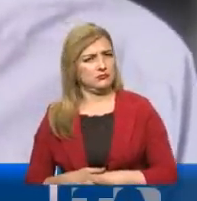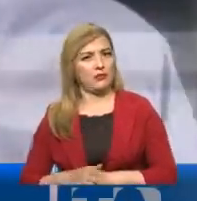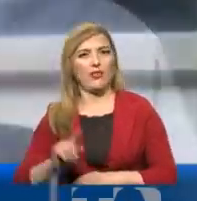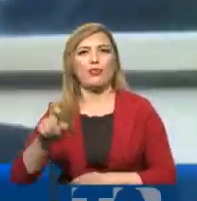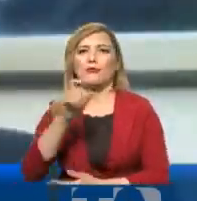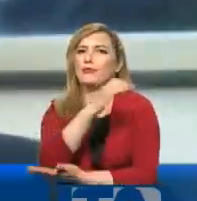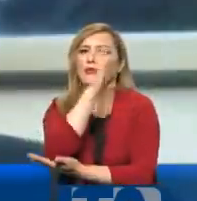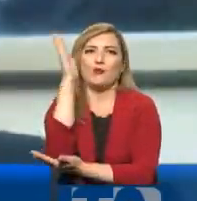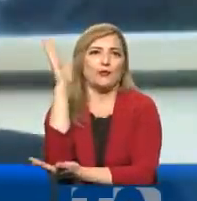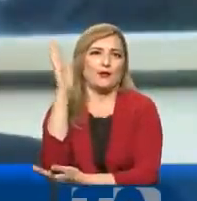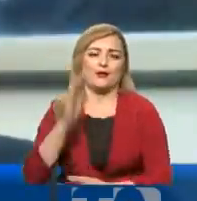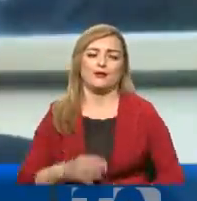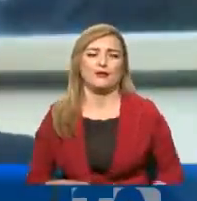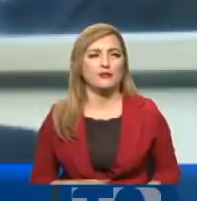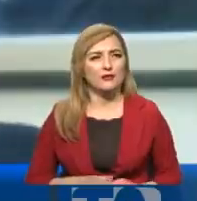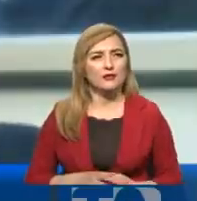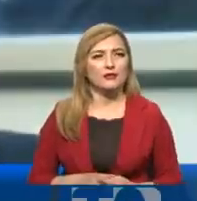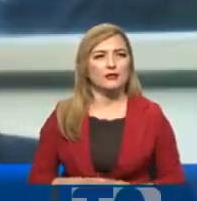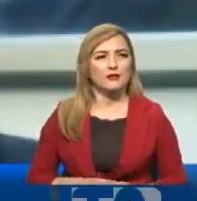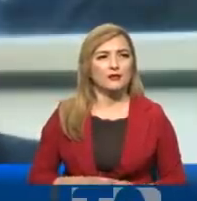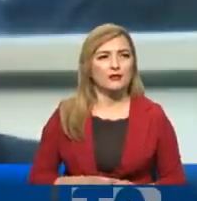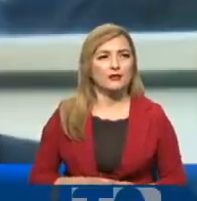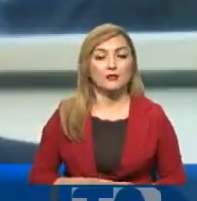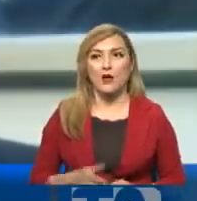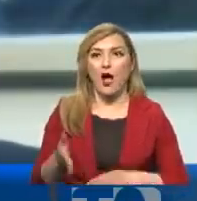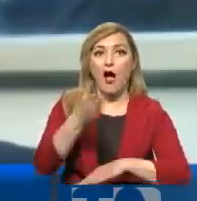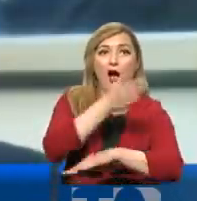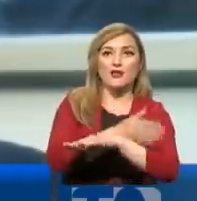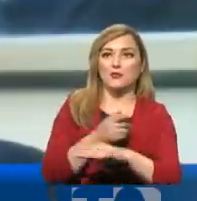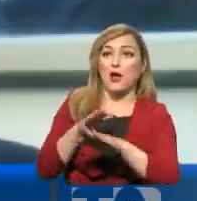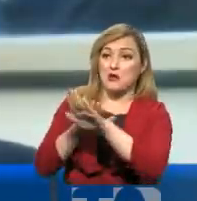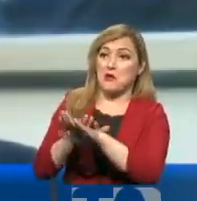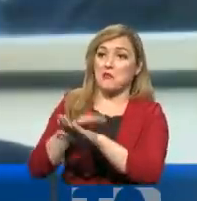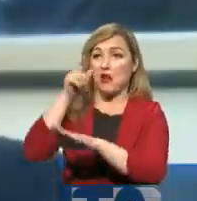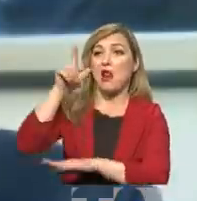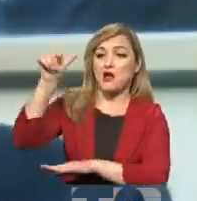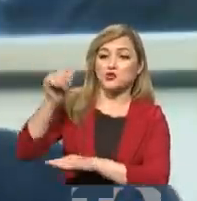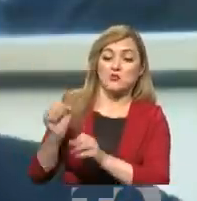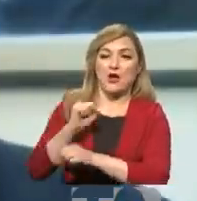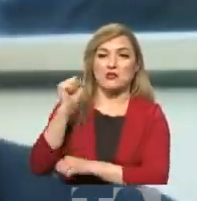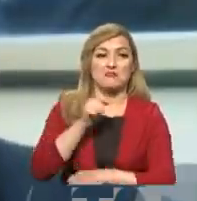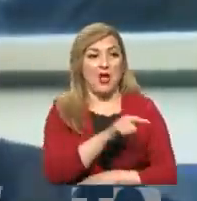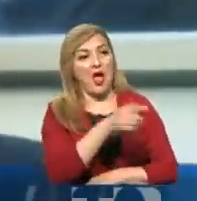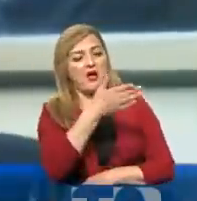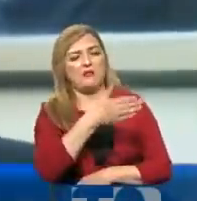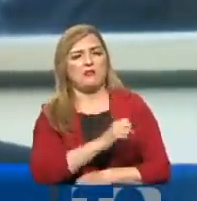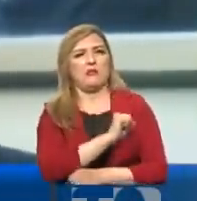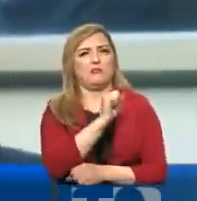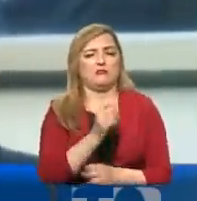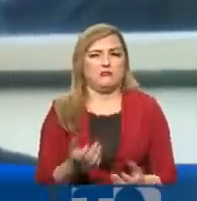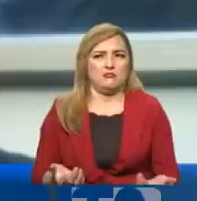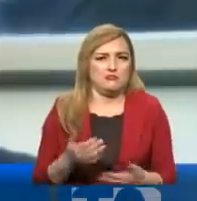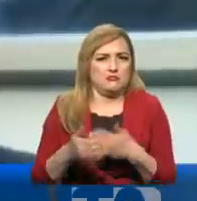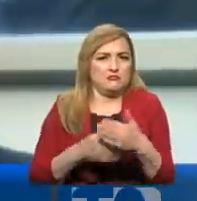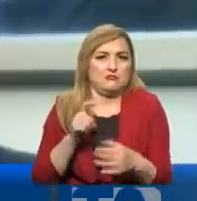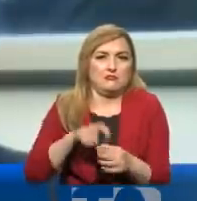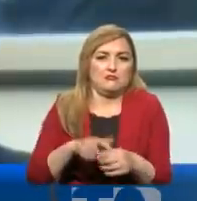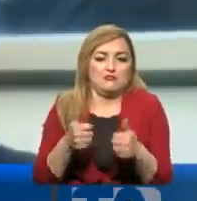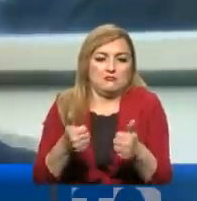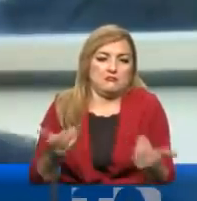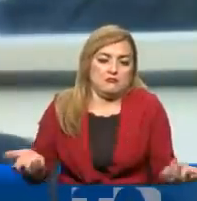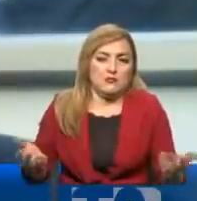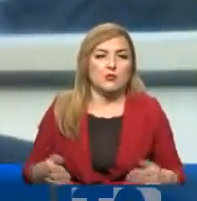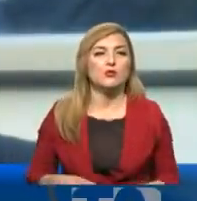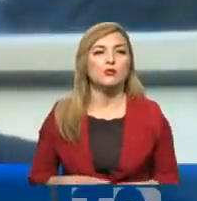jugar. Se decantaron posiciones que favorecían a unos y perjudicaban a otros en el proceso de inscripción de candidaturas, por